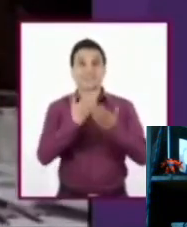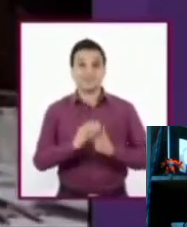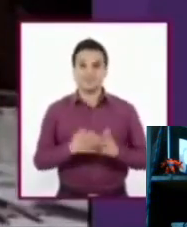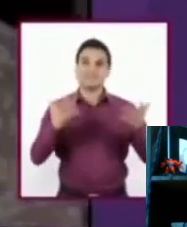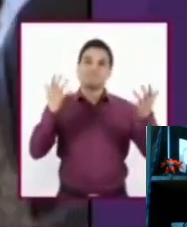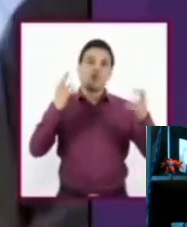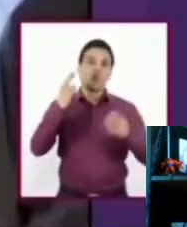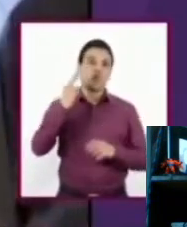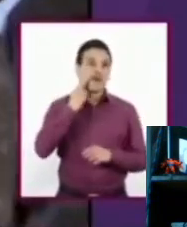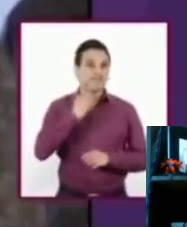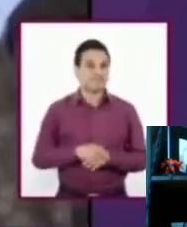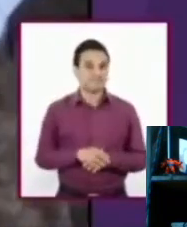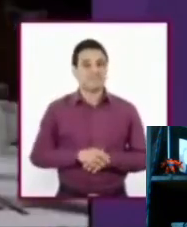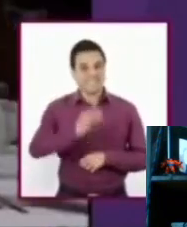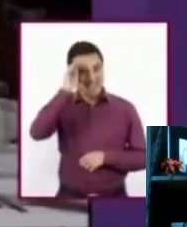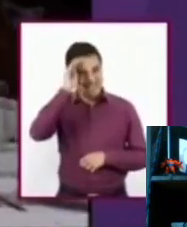gaby